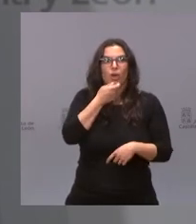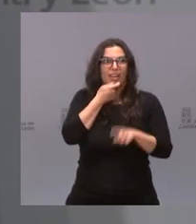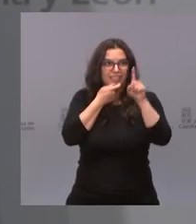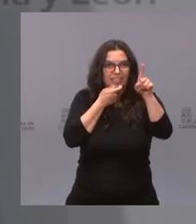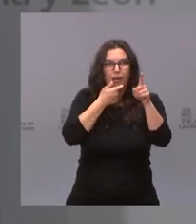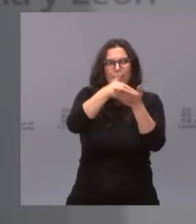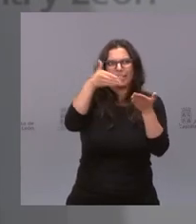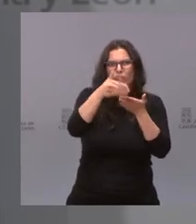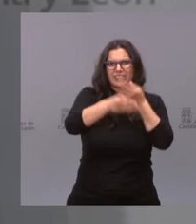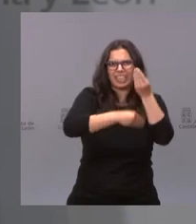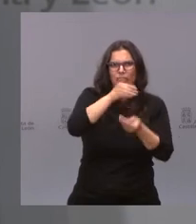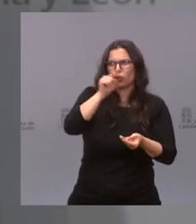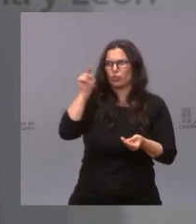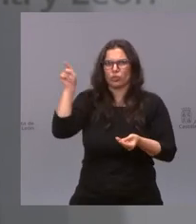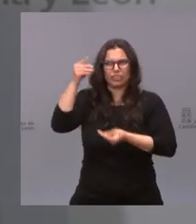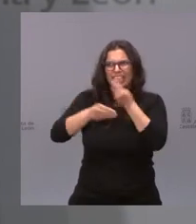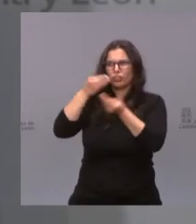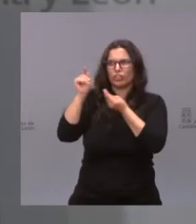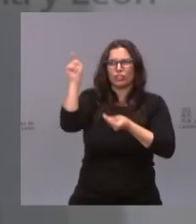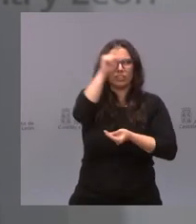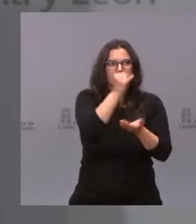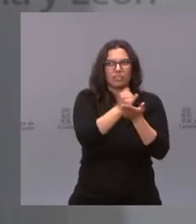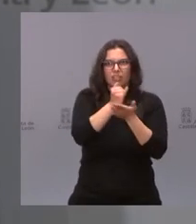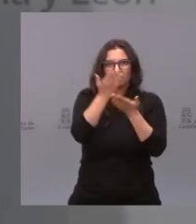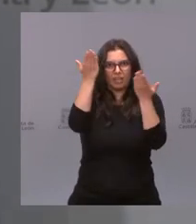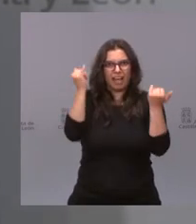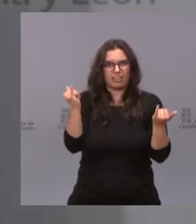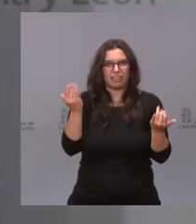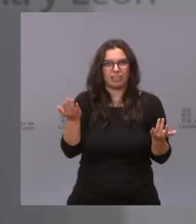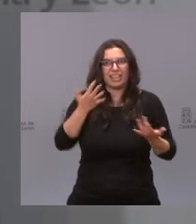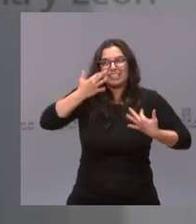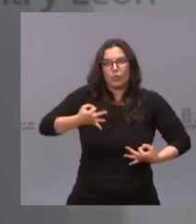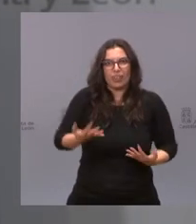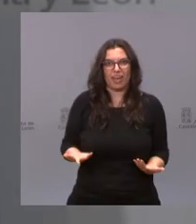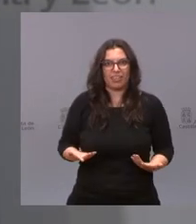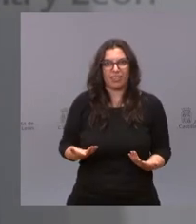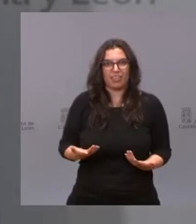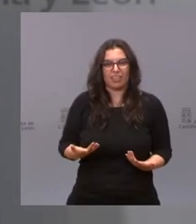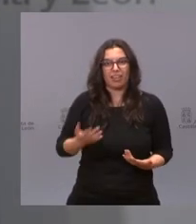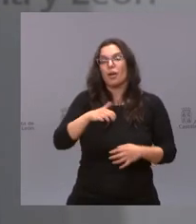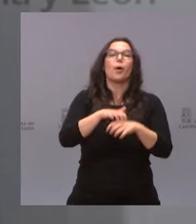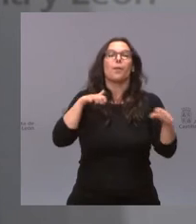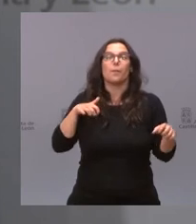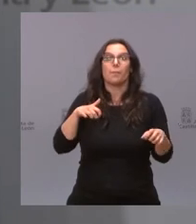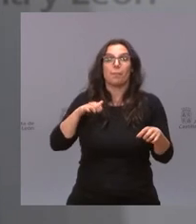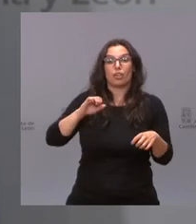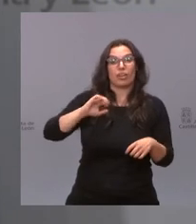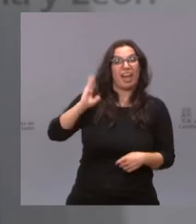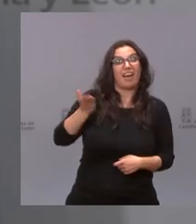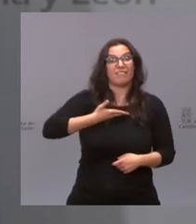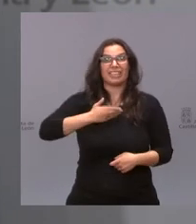puesto millones y millones de dosis, tiene una seguridad. Es más, la mayoría de los efectos adversos aparecen en la primera